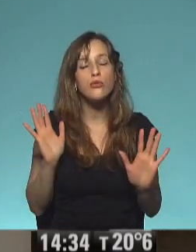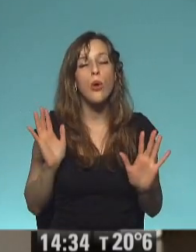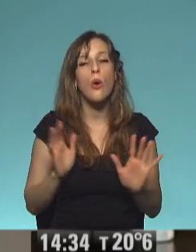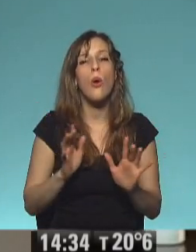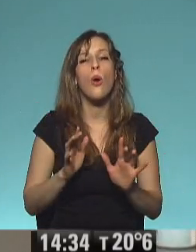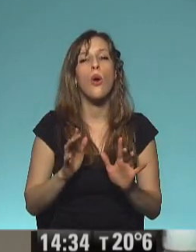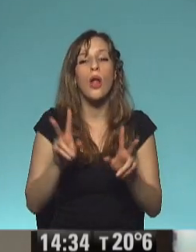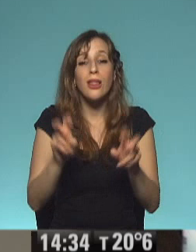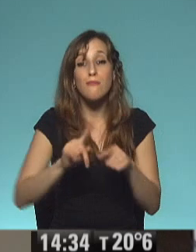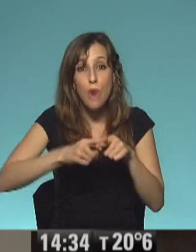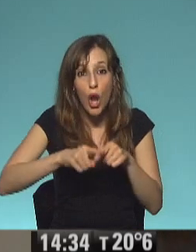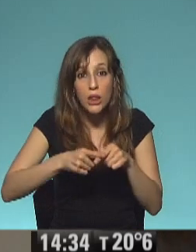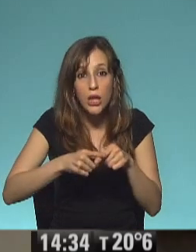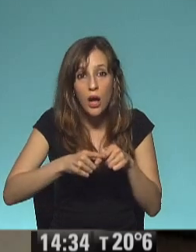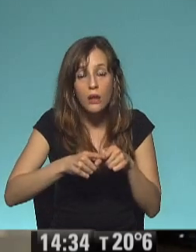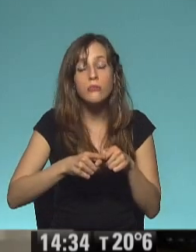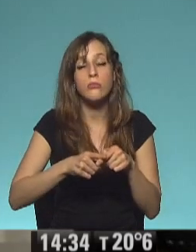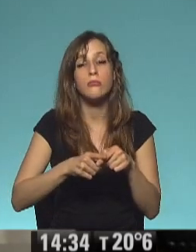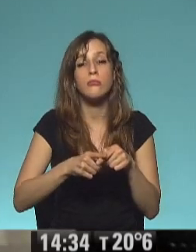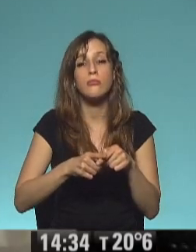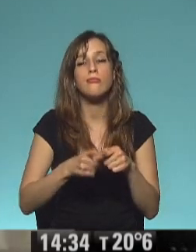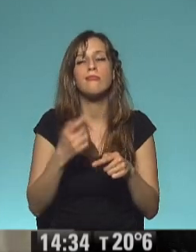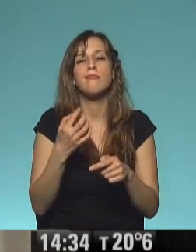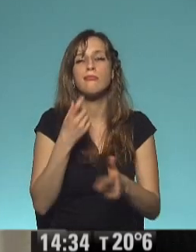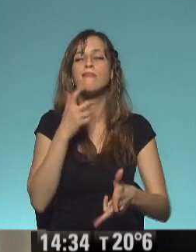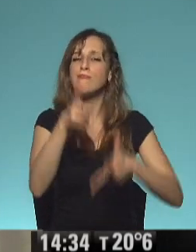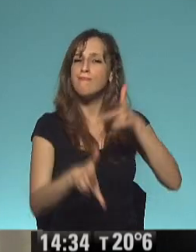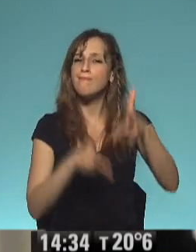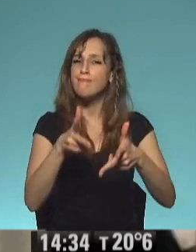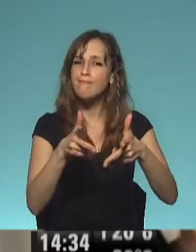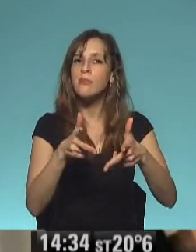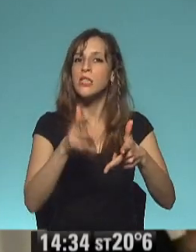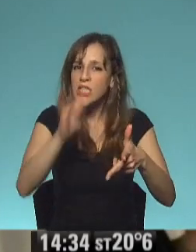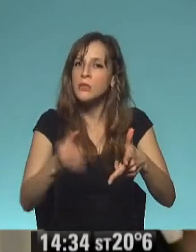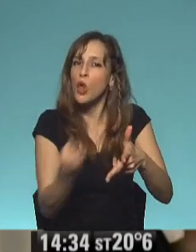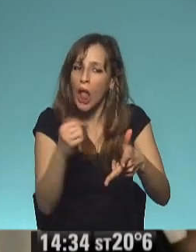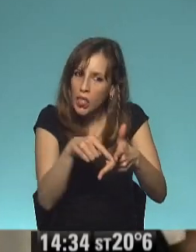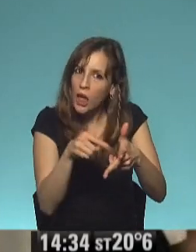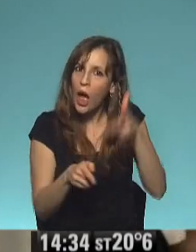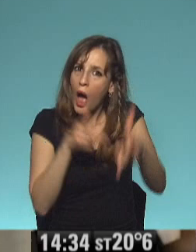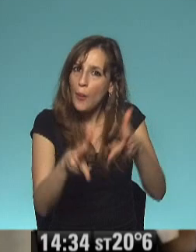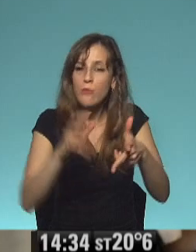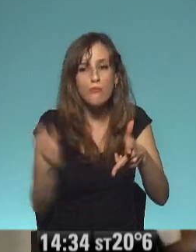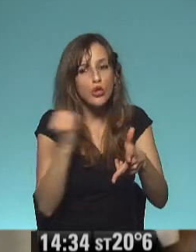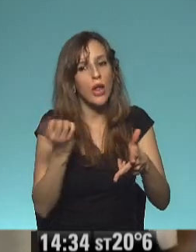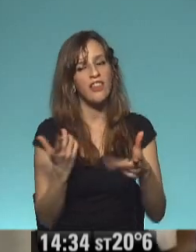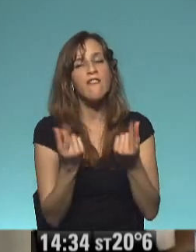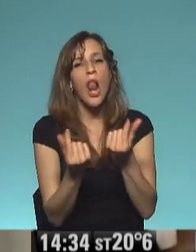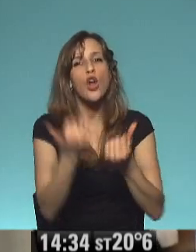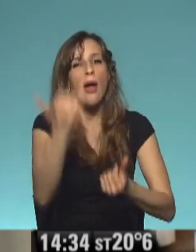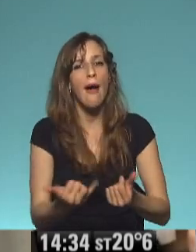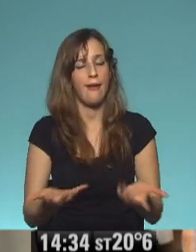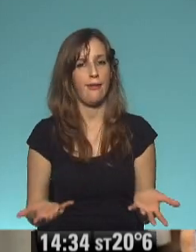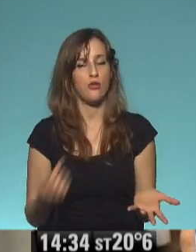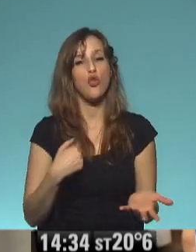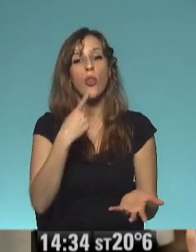palabra, que la palabra recupere valor. Yo cuando hice campaña dije que este iba a ser un gobierno de un presidente